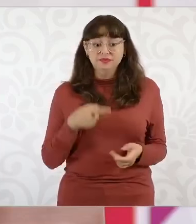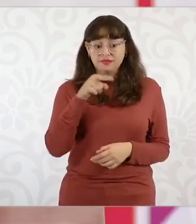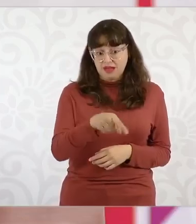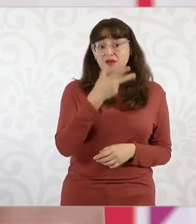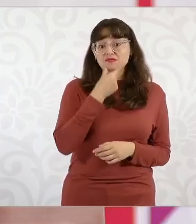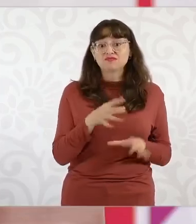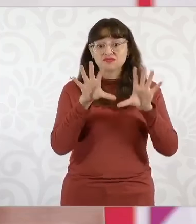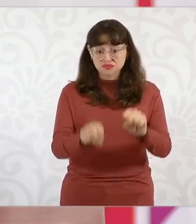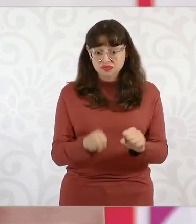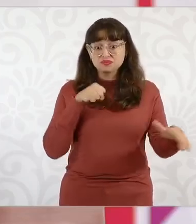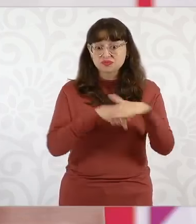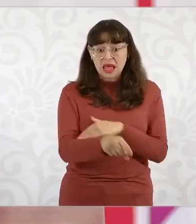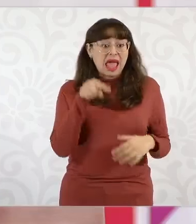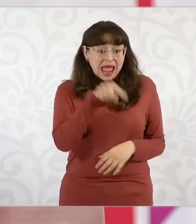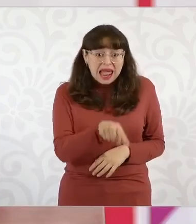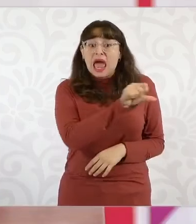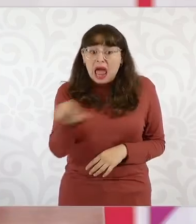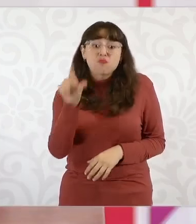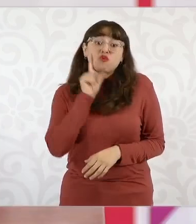detienen, o sea, es un feminicida en pocas palabras,